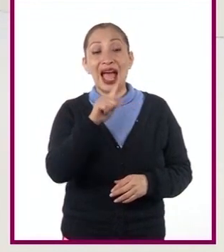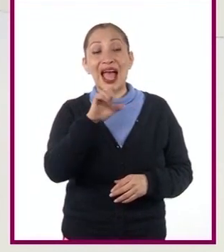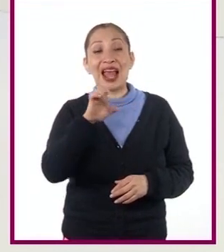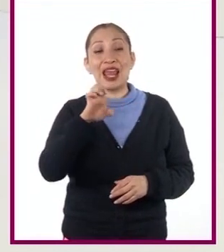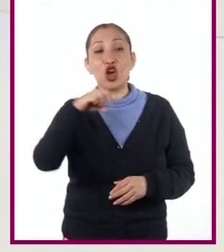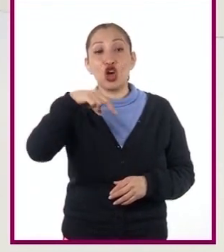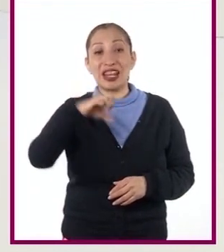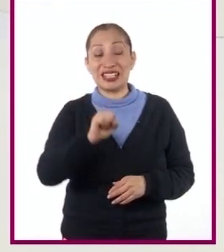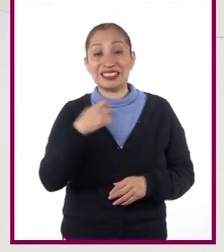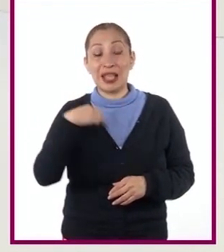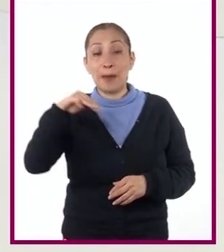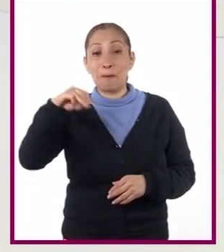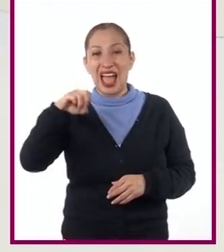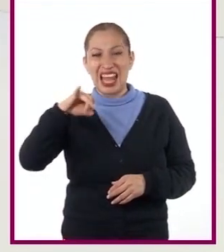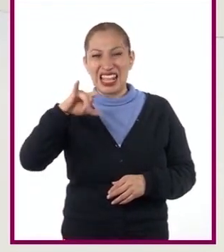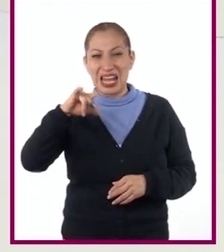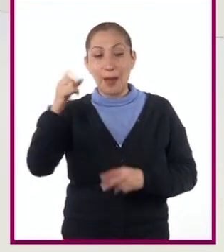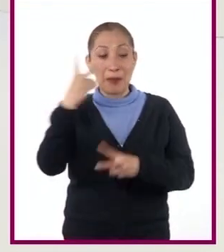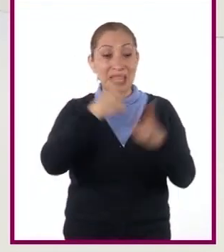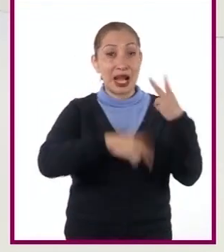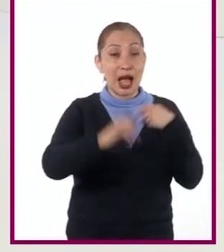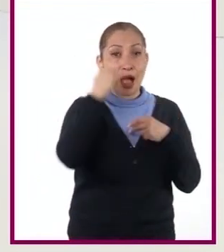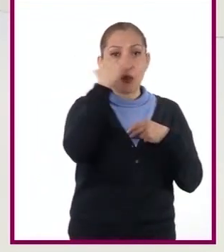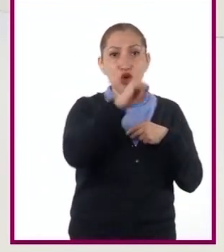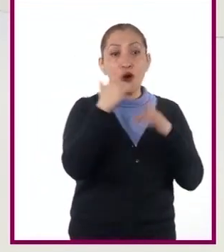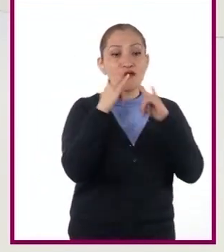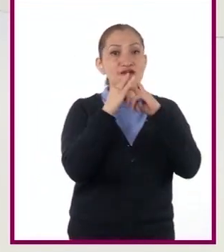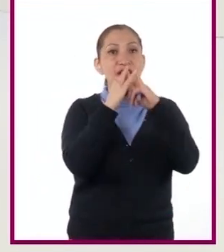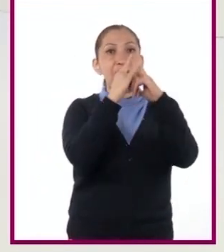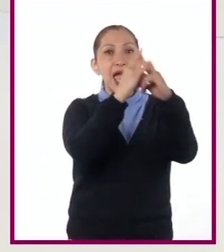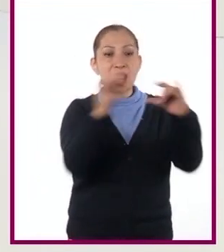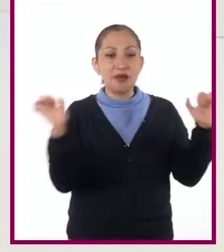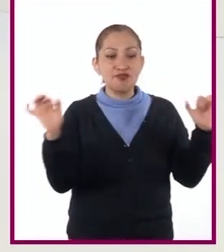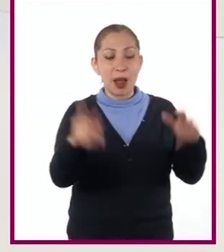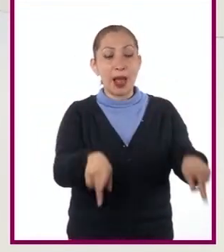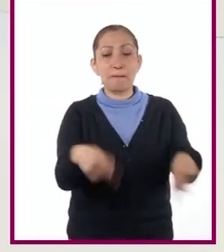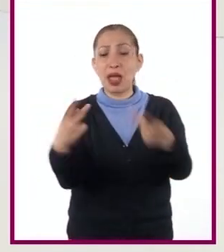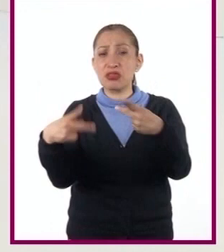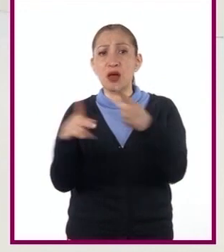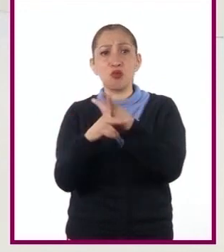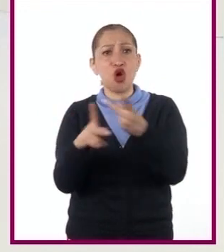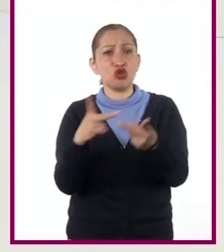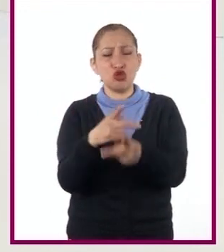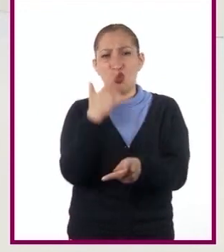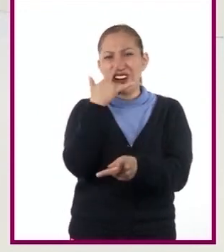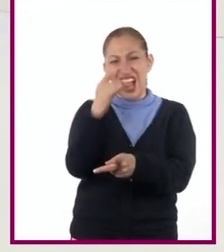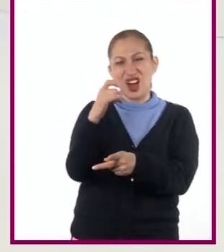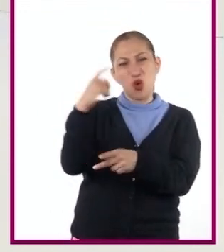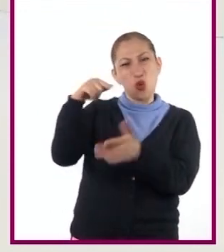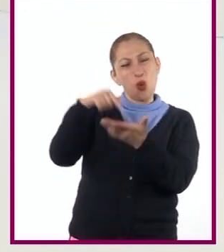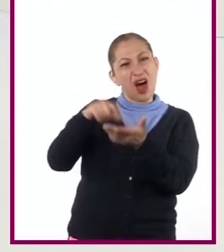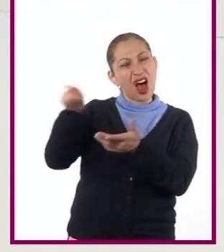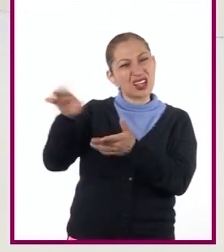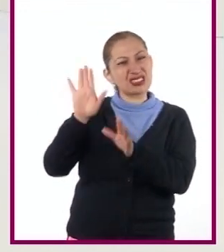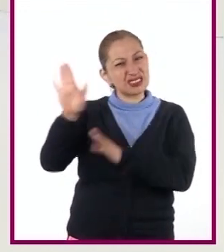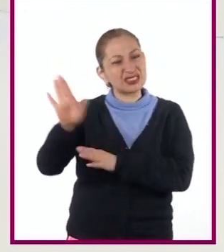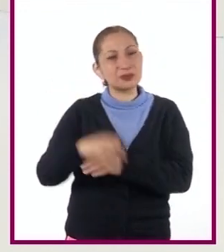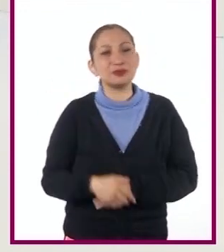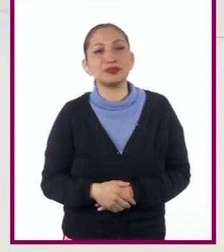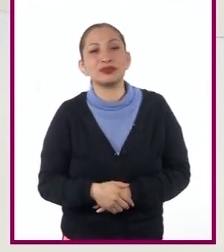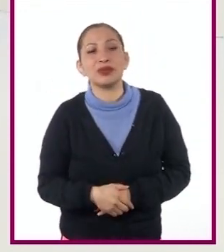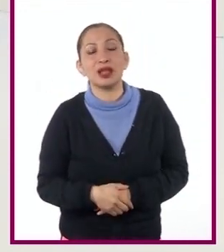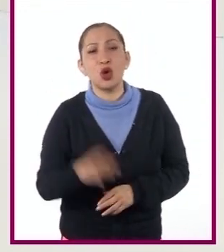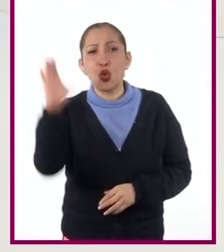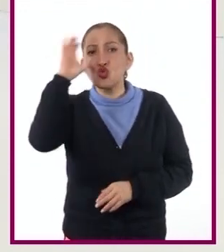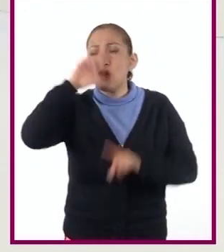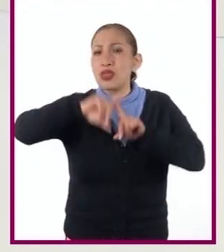Manila llegaban a Acapulco, se hacía una feria para vender los productos exóticos de aquellos lugares distantes, de